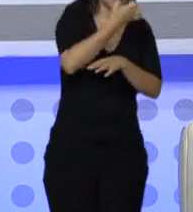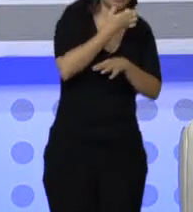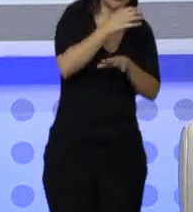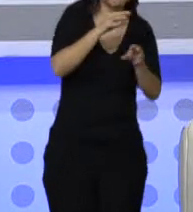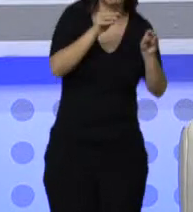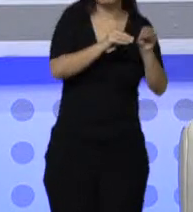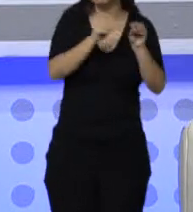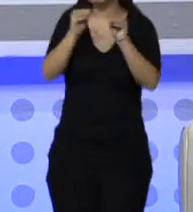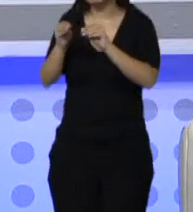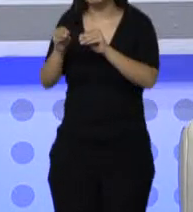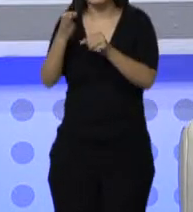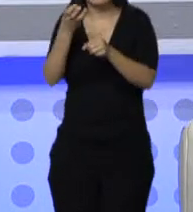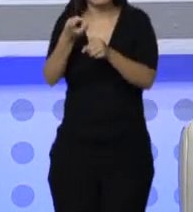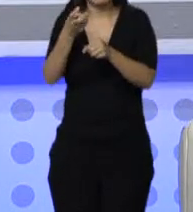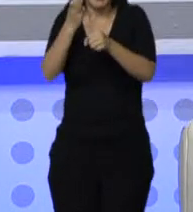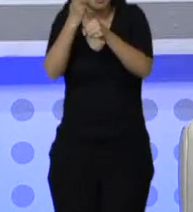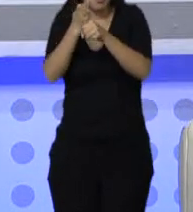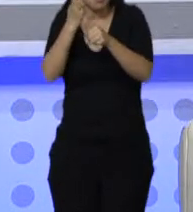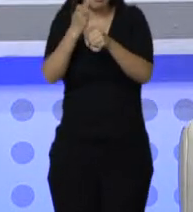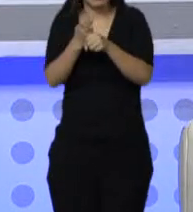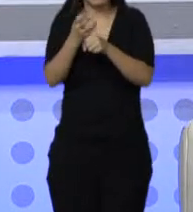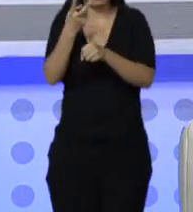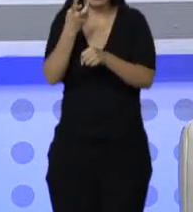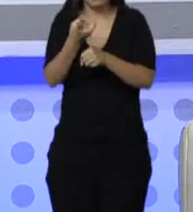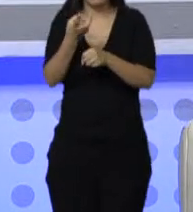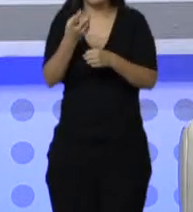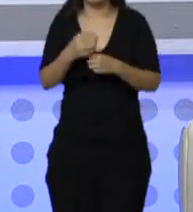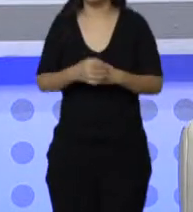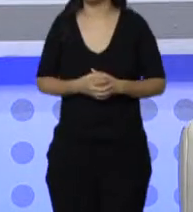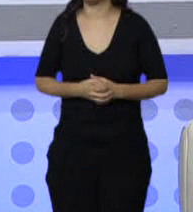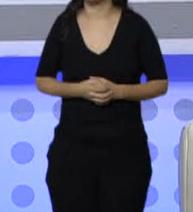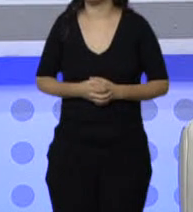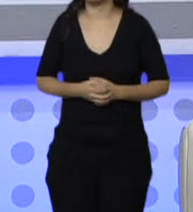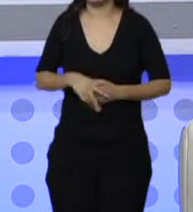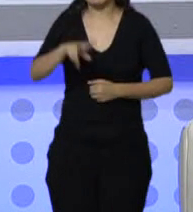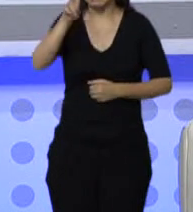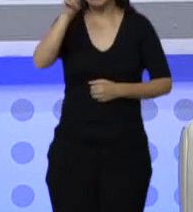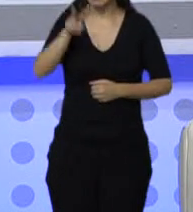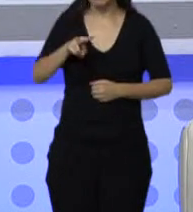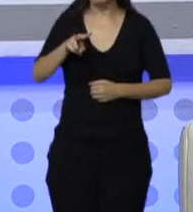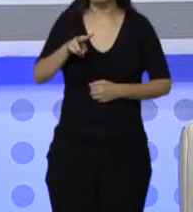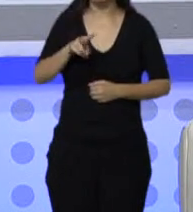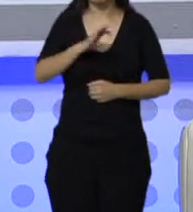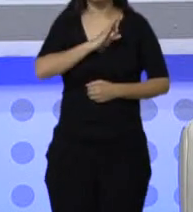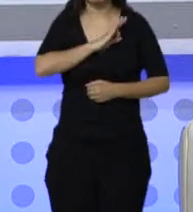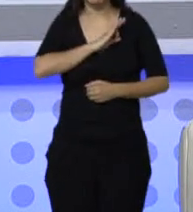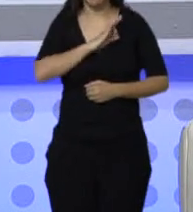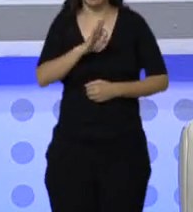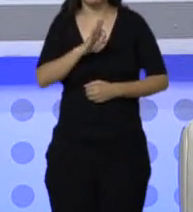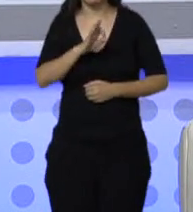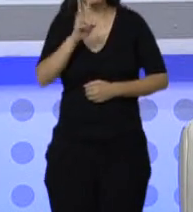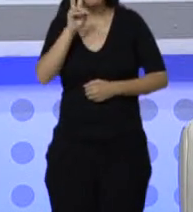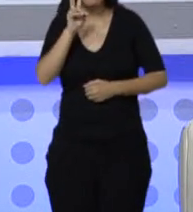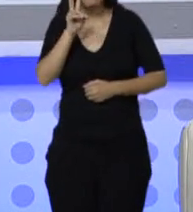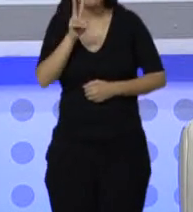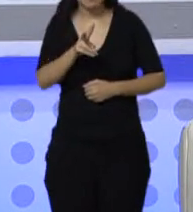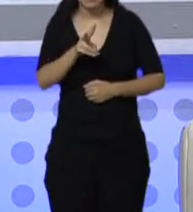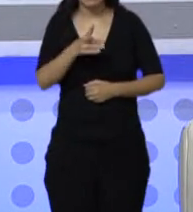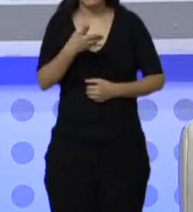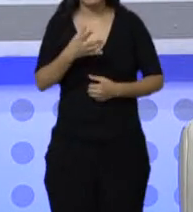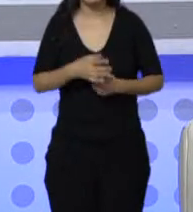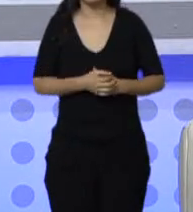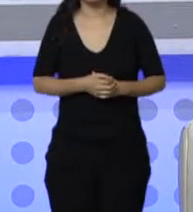dándose en este momento es un caso real palpable lo estamos lo estamos viendo lo estamos